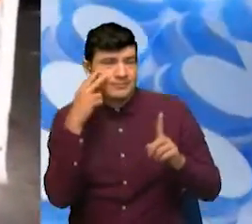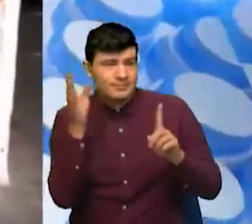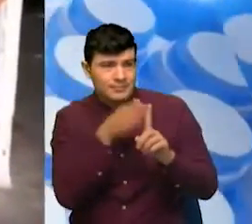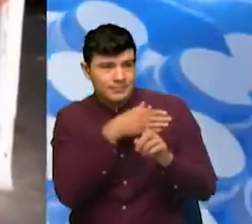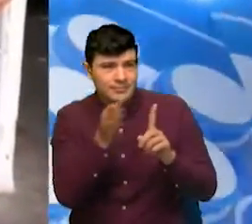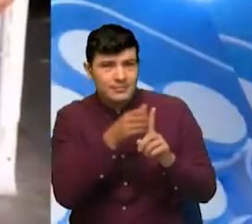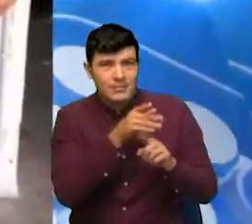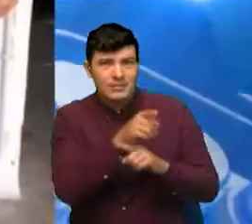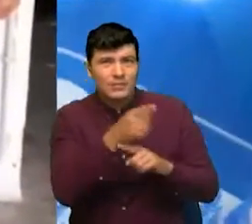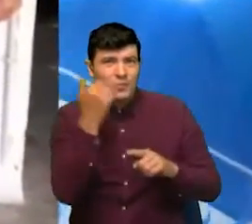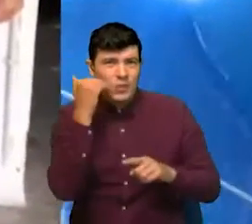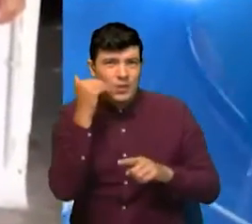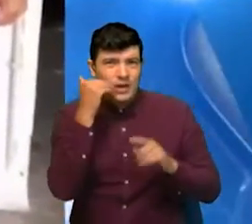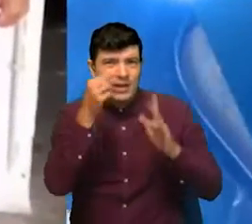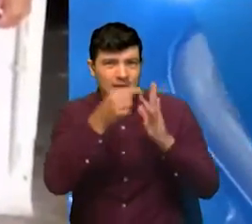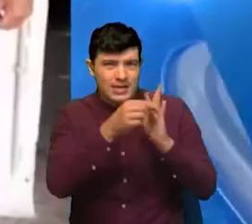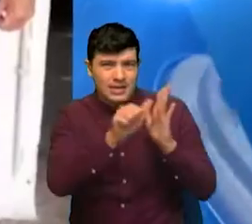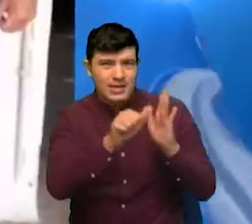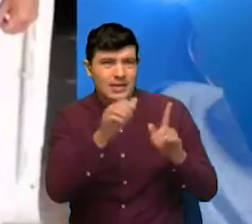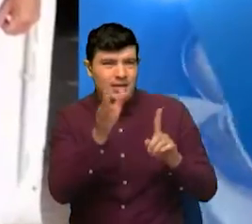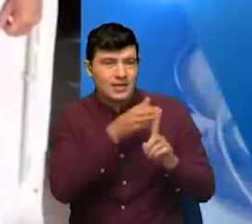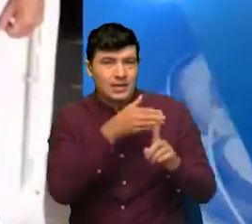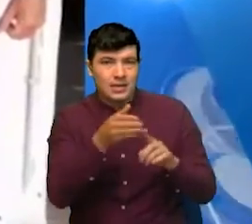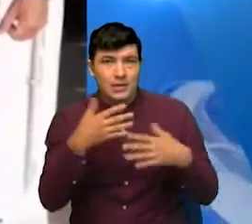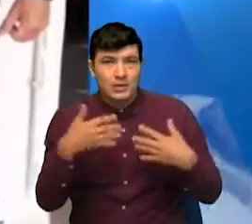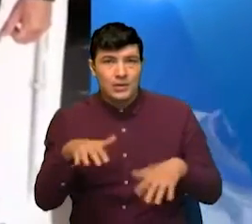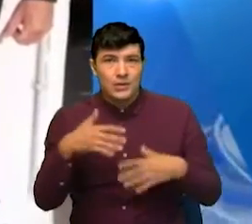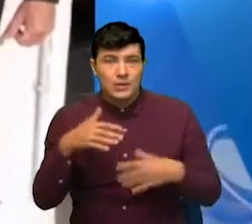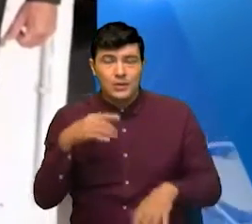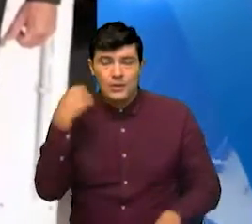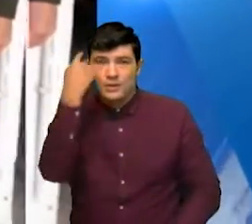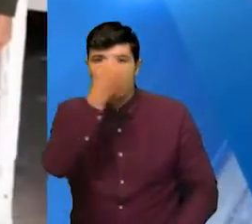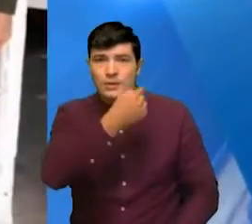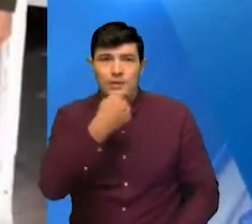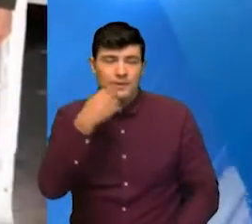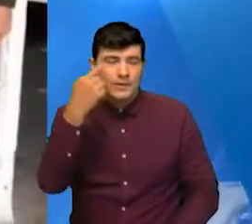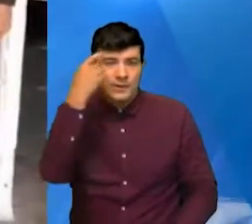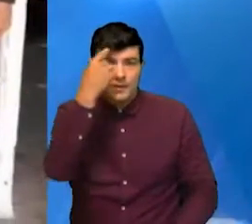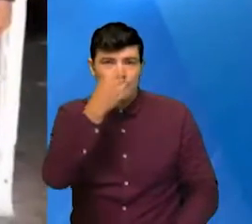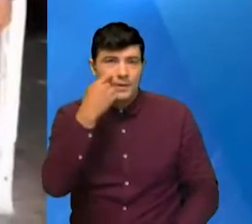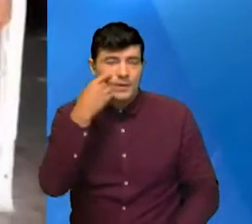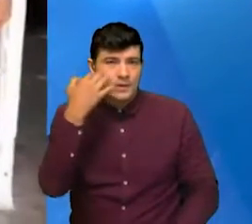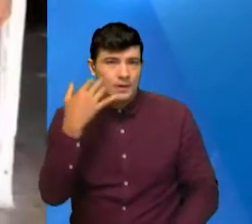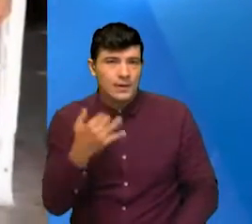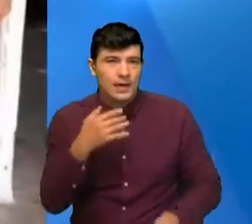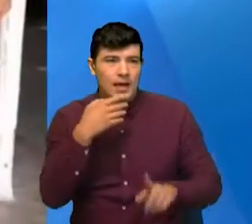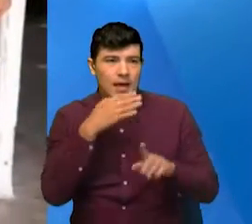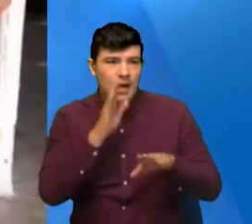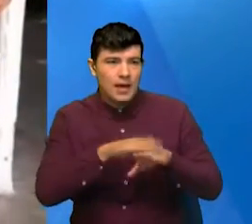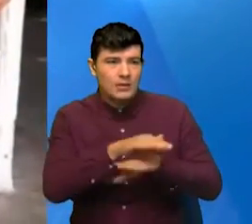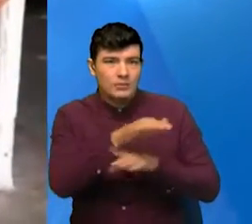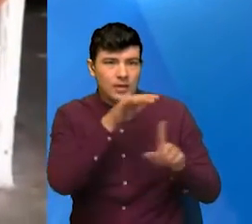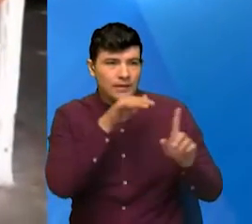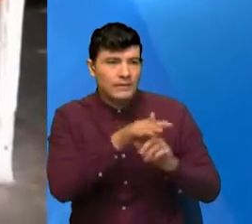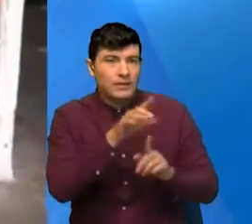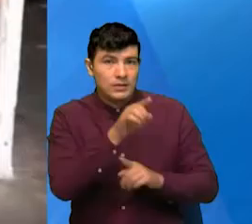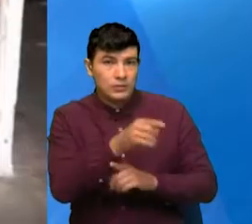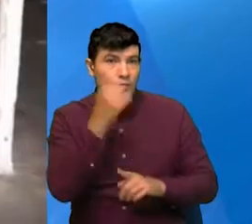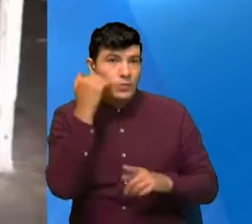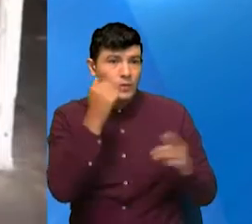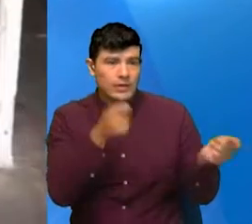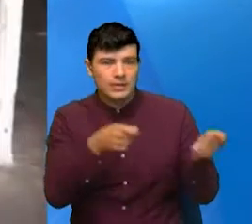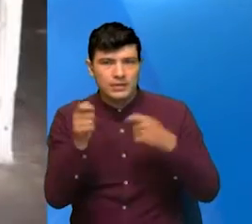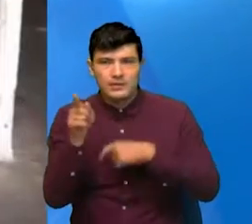físicamente a su compañera sentimental con objeto contundente a la altura del rostro y causándole diversas lesiones, por lo cual fue remitida